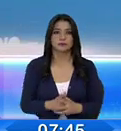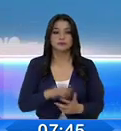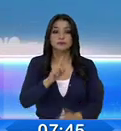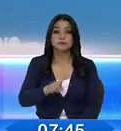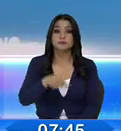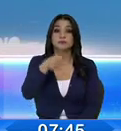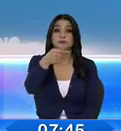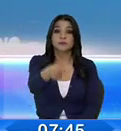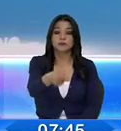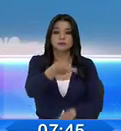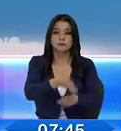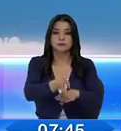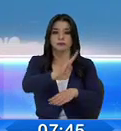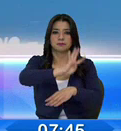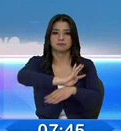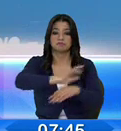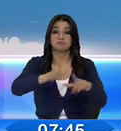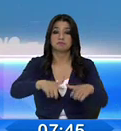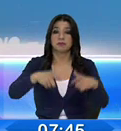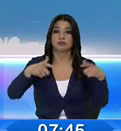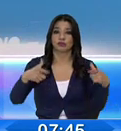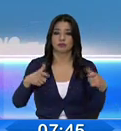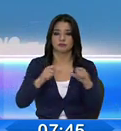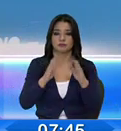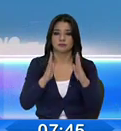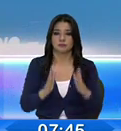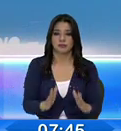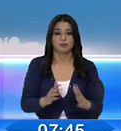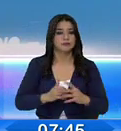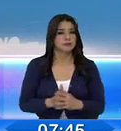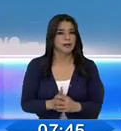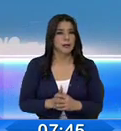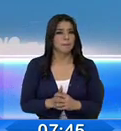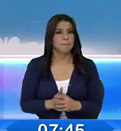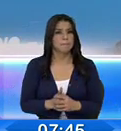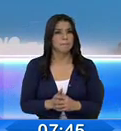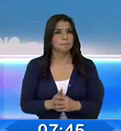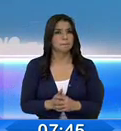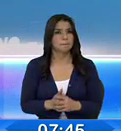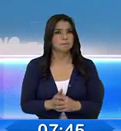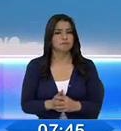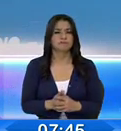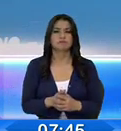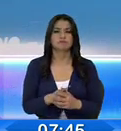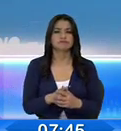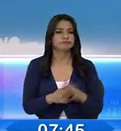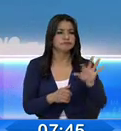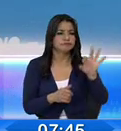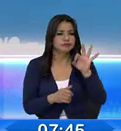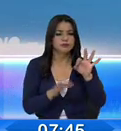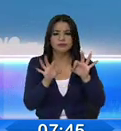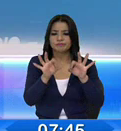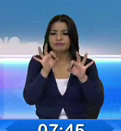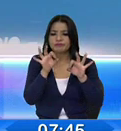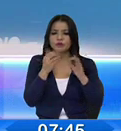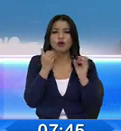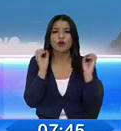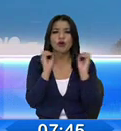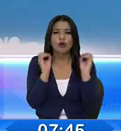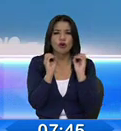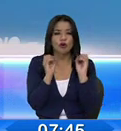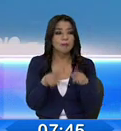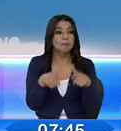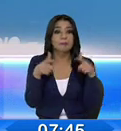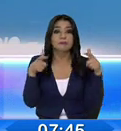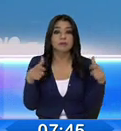próxima asamblea la mayoría de asambleístas son cooptados o me refiero a que